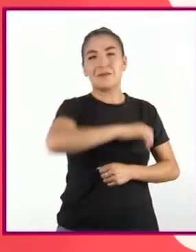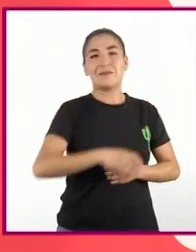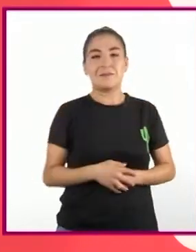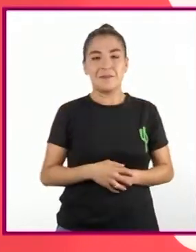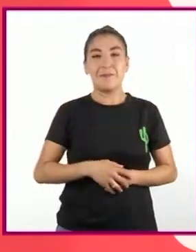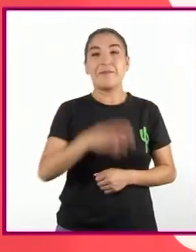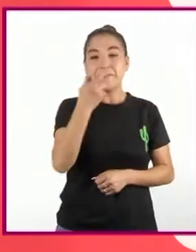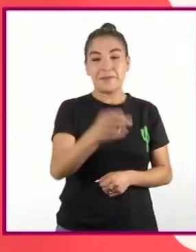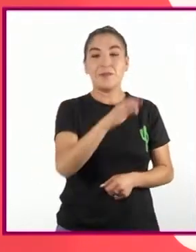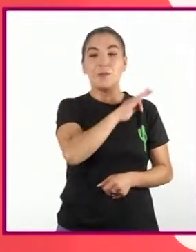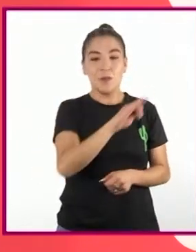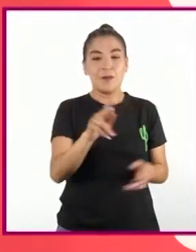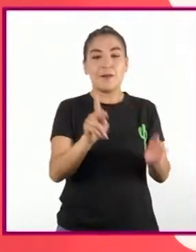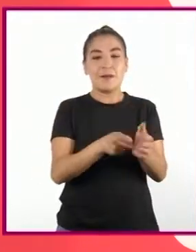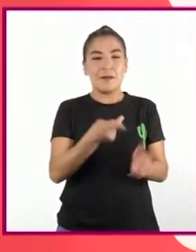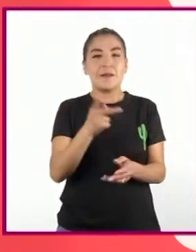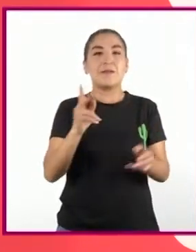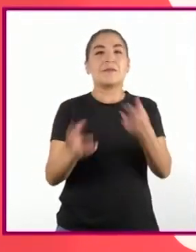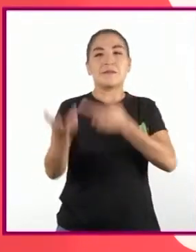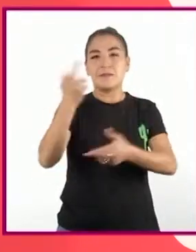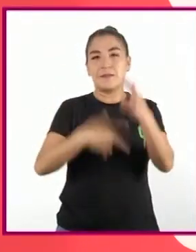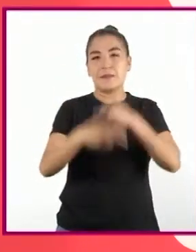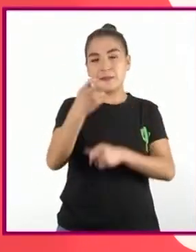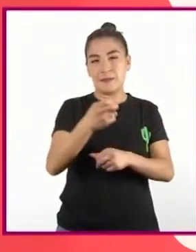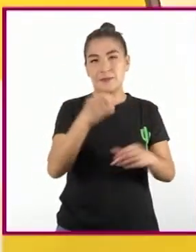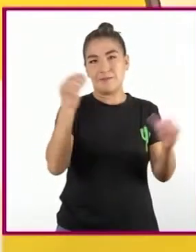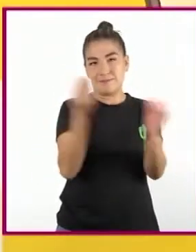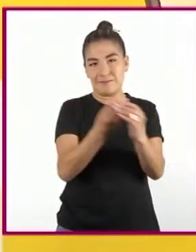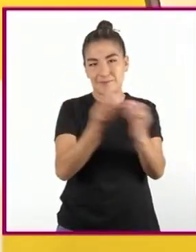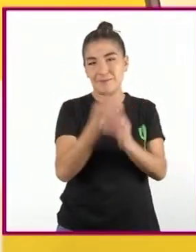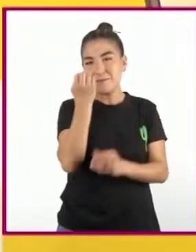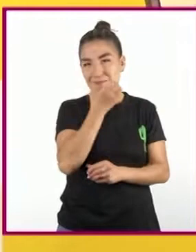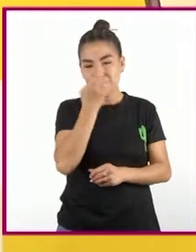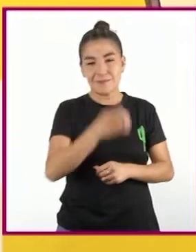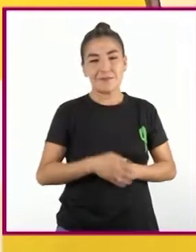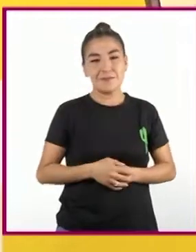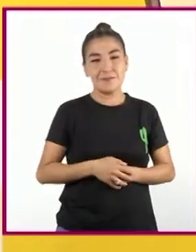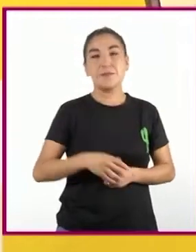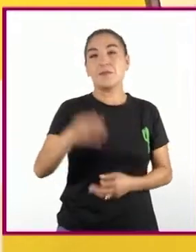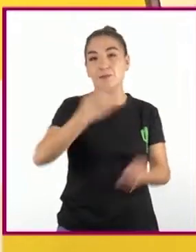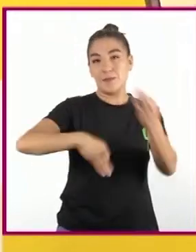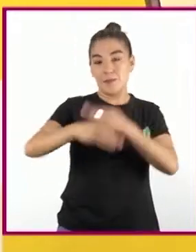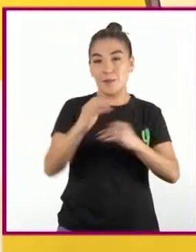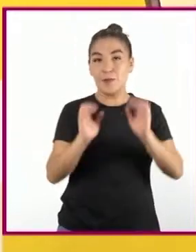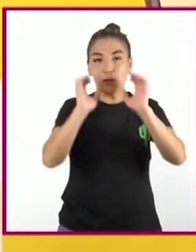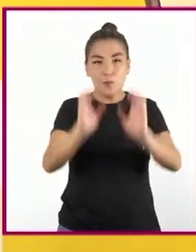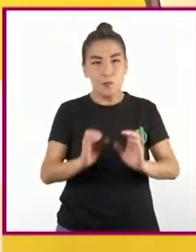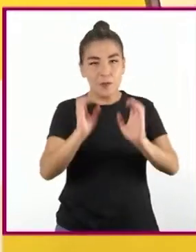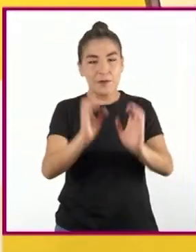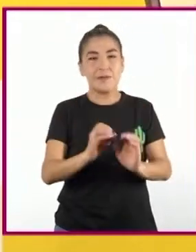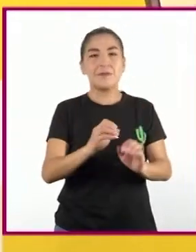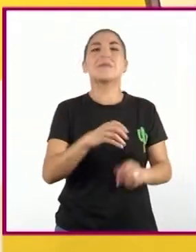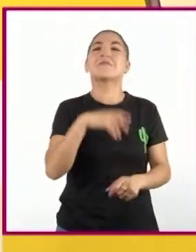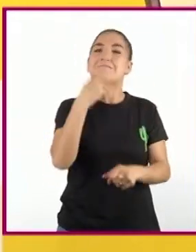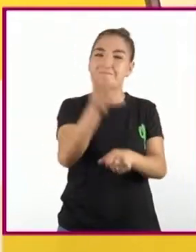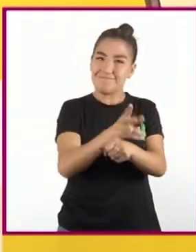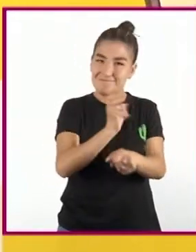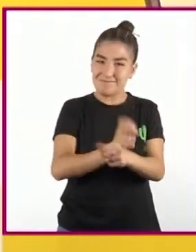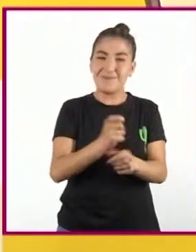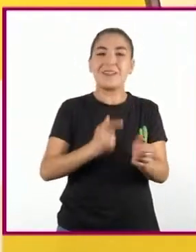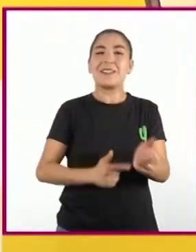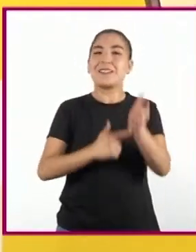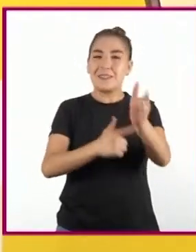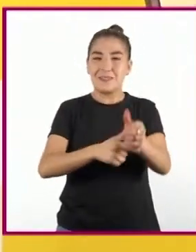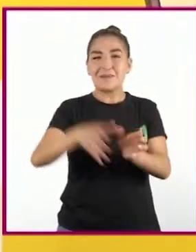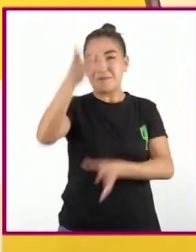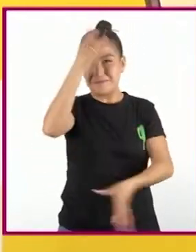Así podremos volver pronto a nuestras aulas. Y mientras nos cuidamos entre todos, les invitamos a unirse al reto de